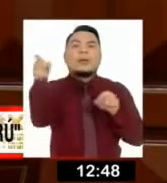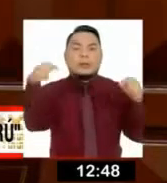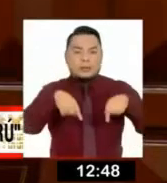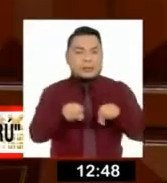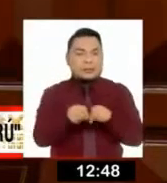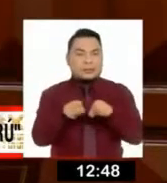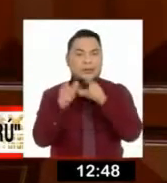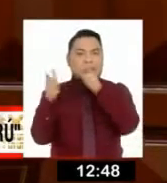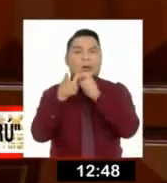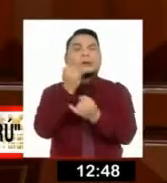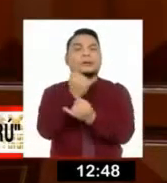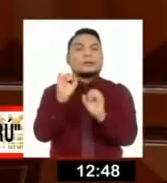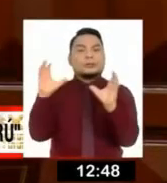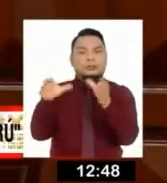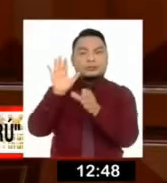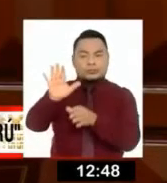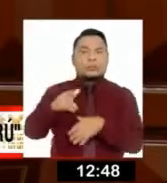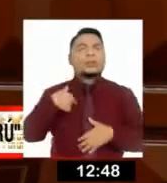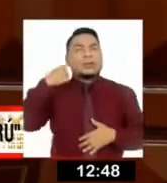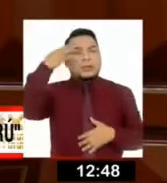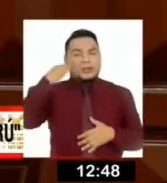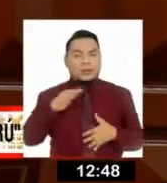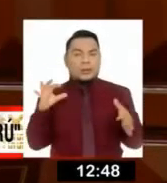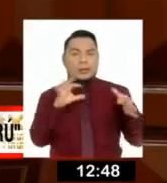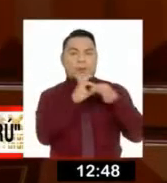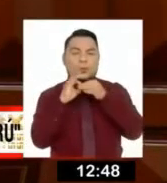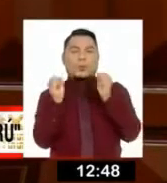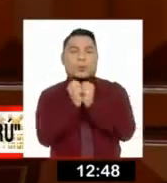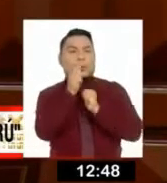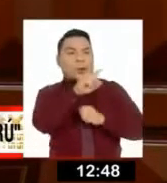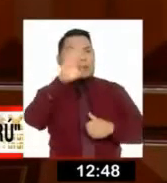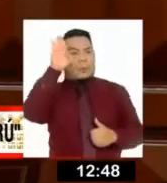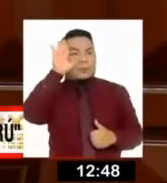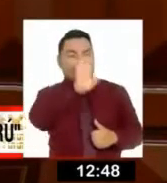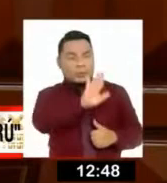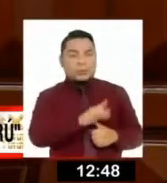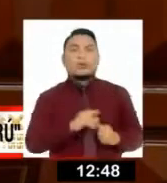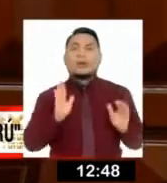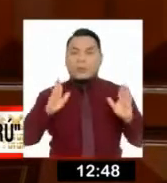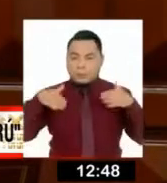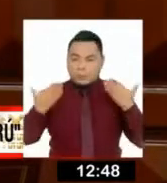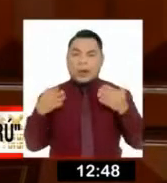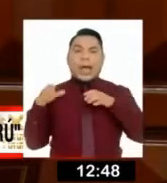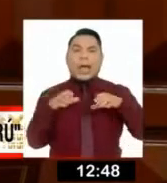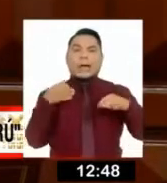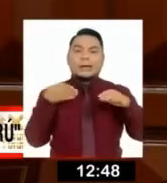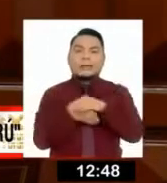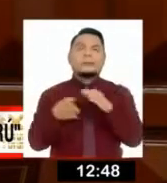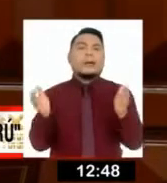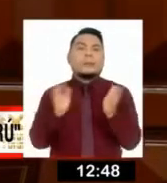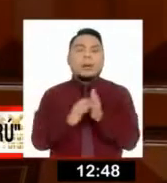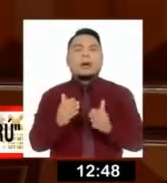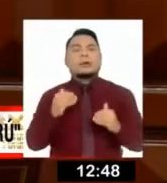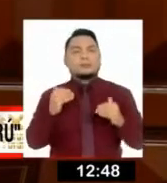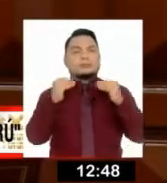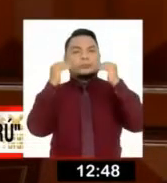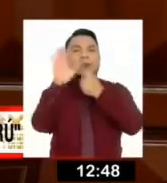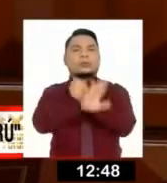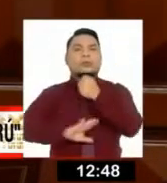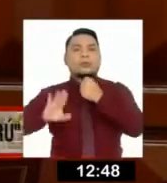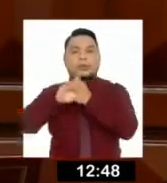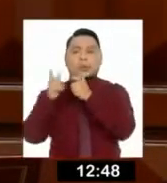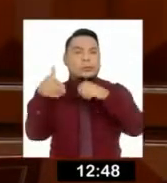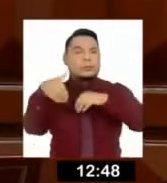autonomía. Estamos seguros que conjuntamente con la Policía Nacional del Perú podremos acceder a una más eficiente seguridad